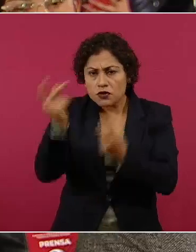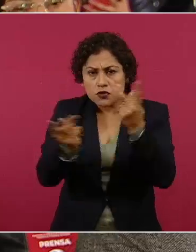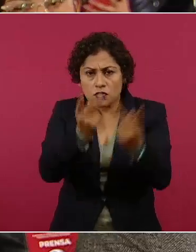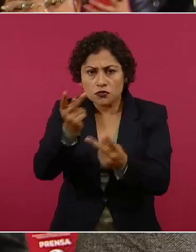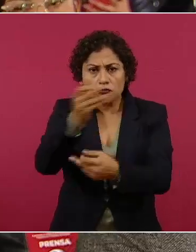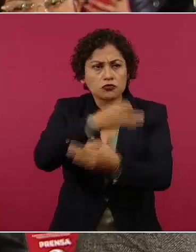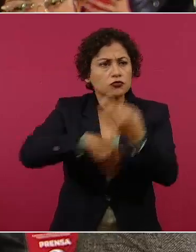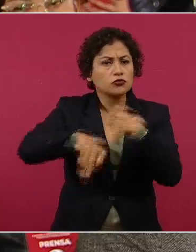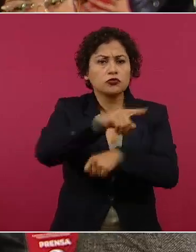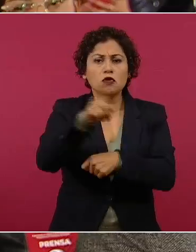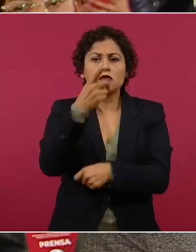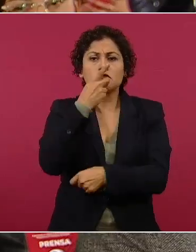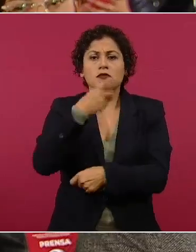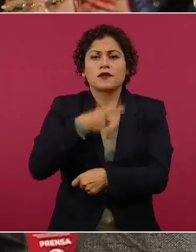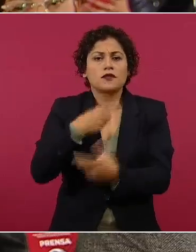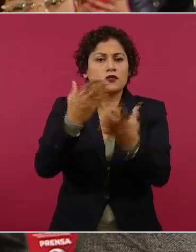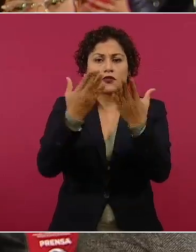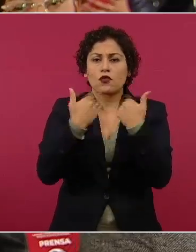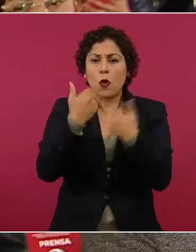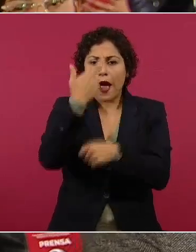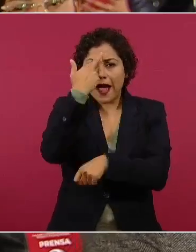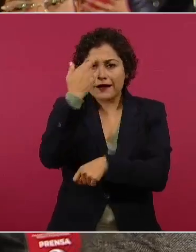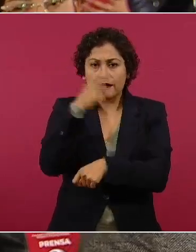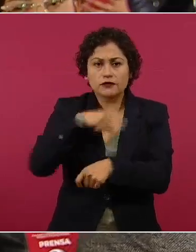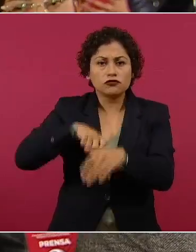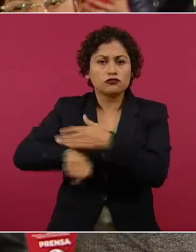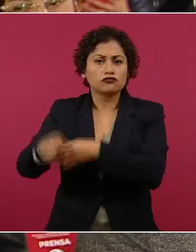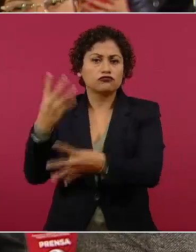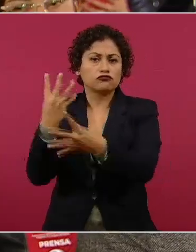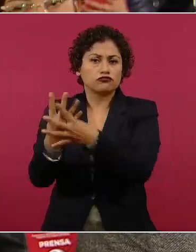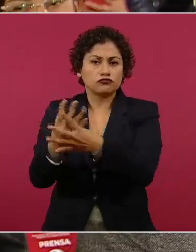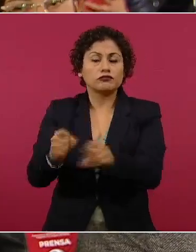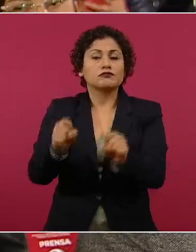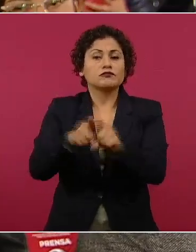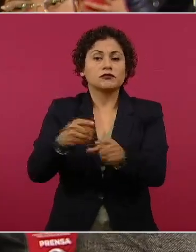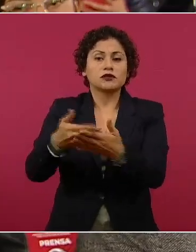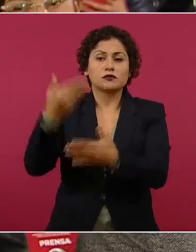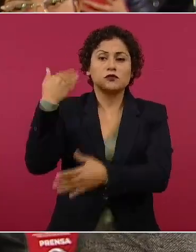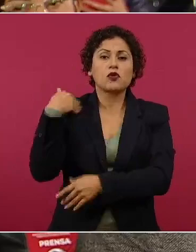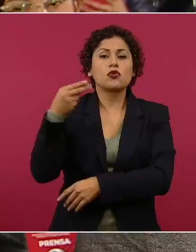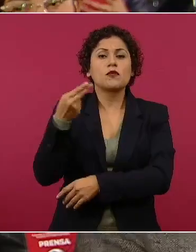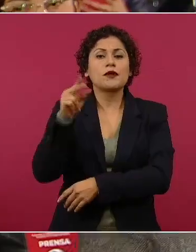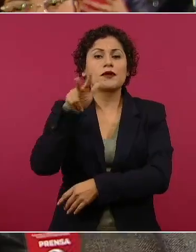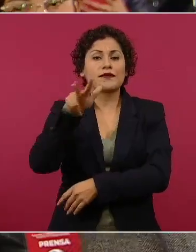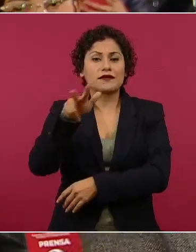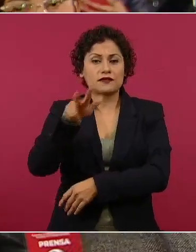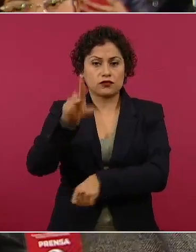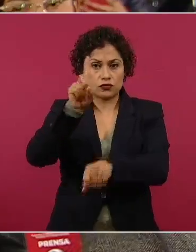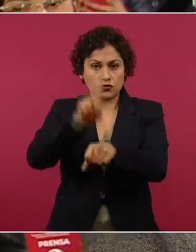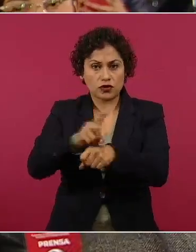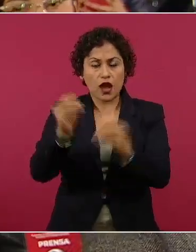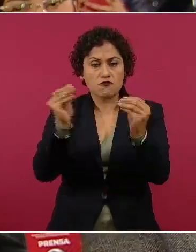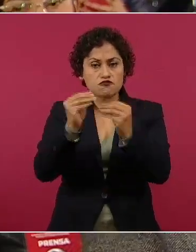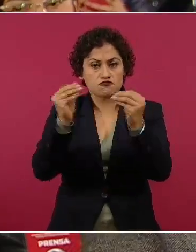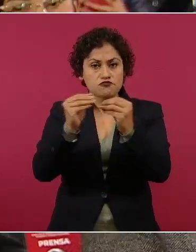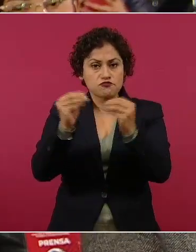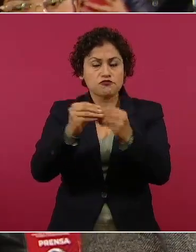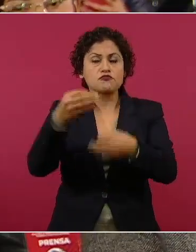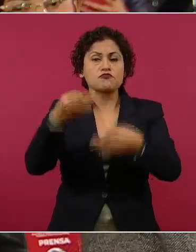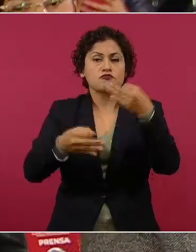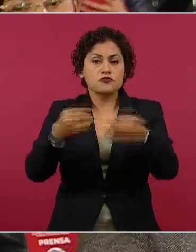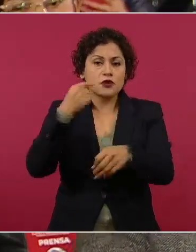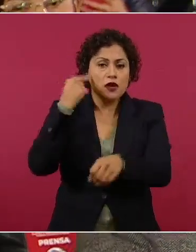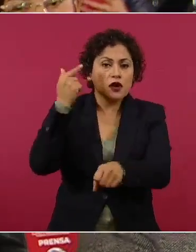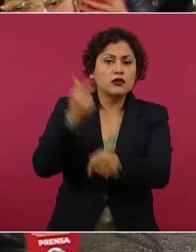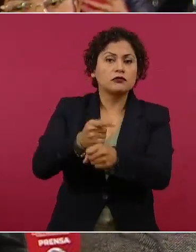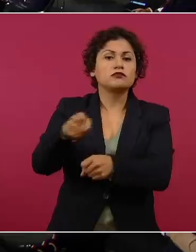coinciden en que no hay elementos como para que estén en la cárcel. Inclusive, en la audiencia del pasado 18 de noviembre, en que se reclasificó el delito a homicidio